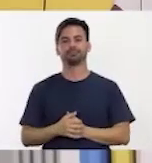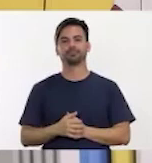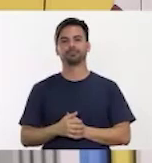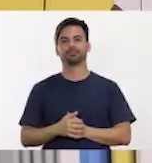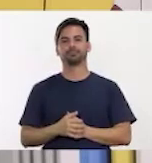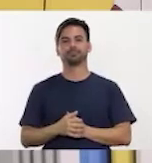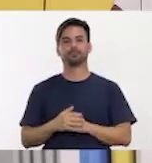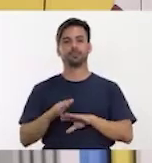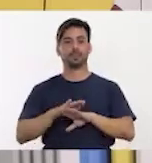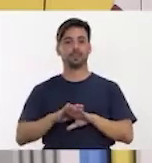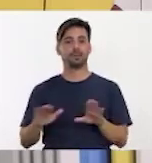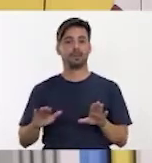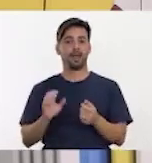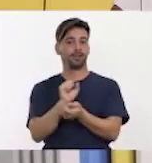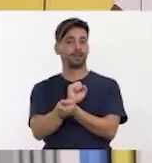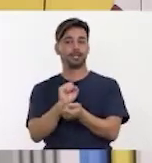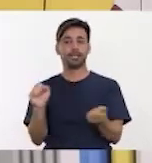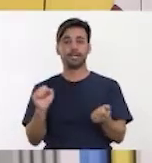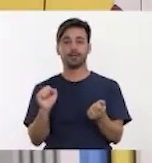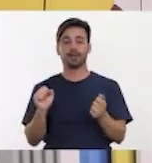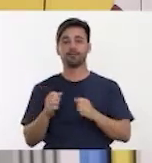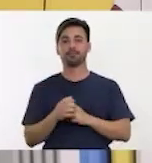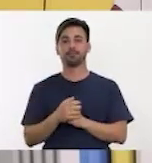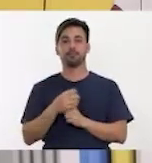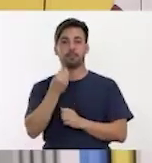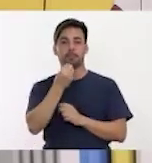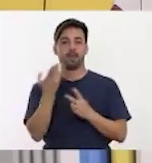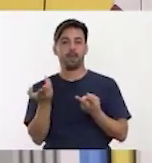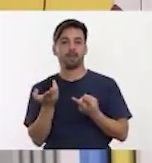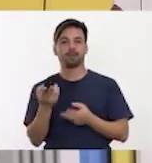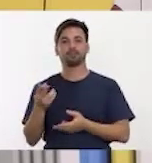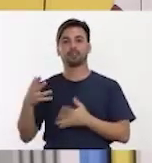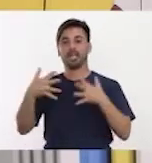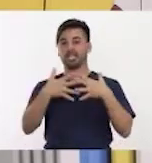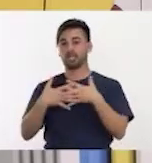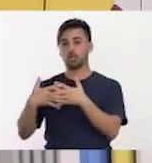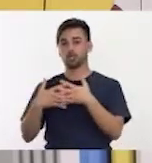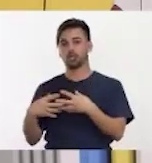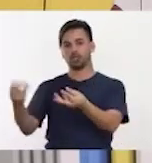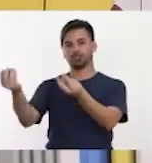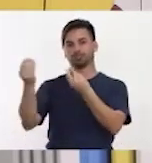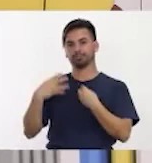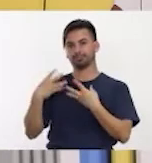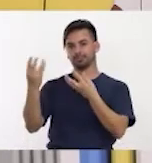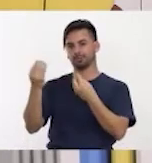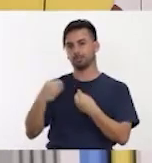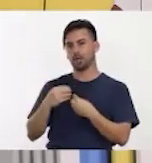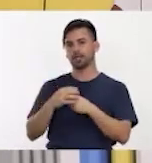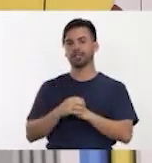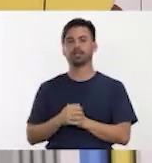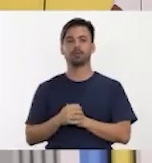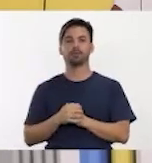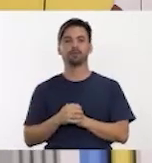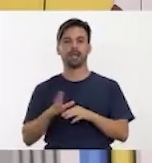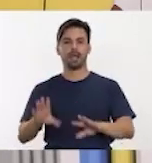Queda el camino allanado para que Estados Unidos haga un donativo y el Ejército Libertador sea